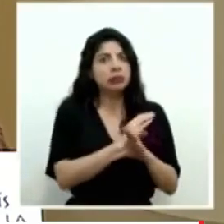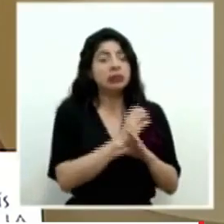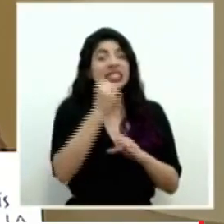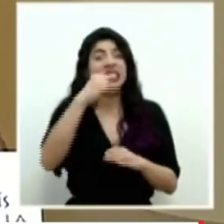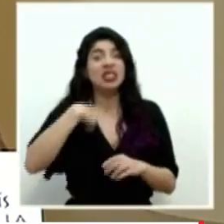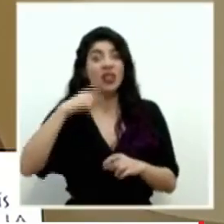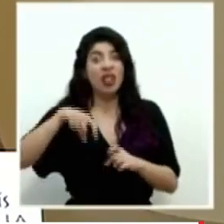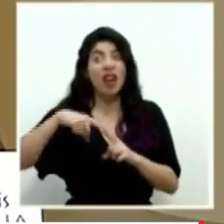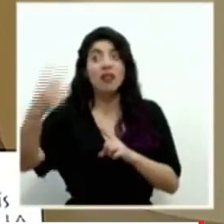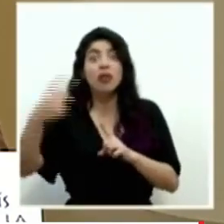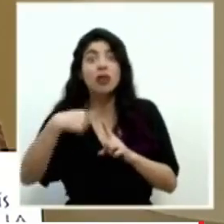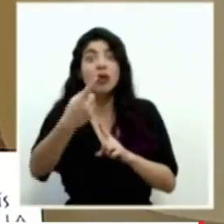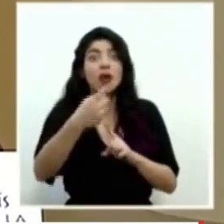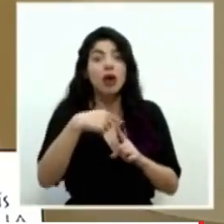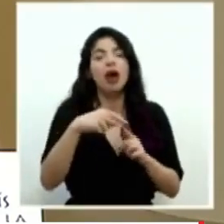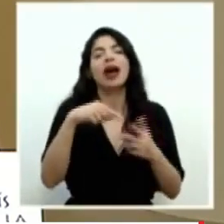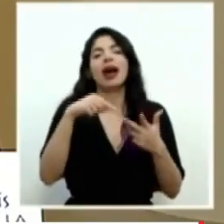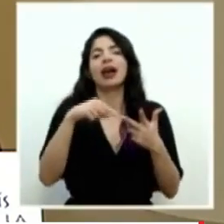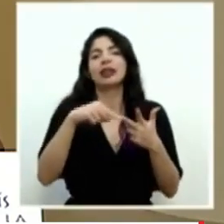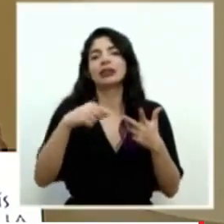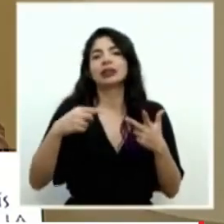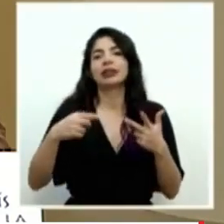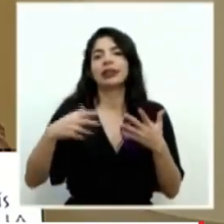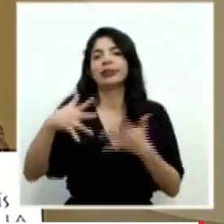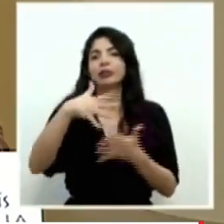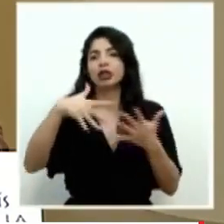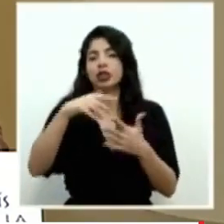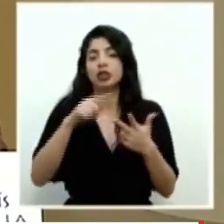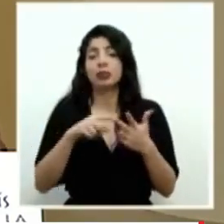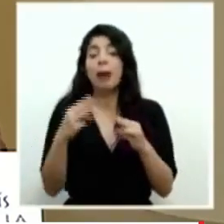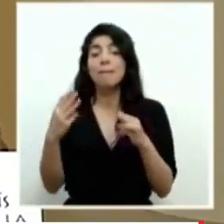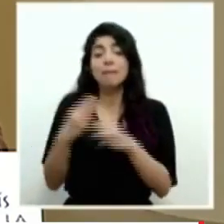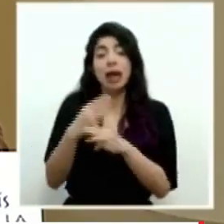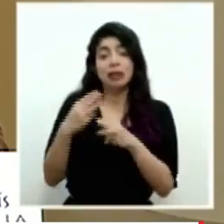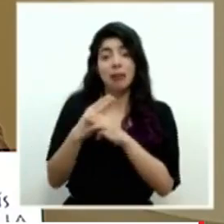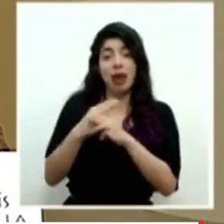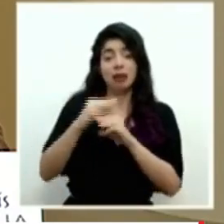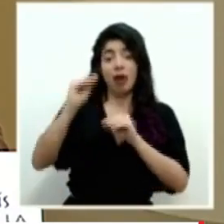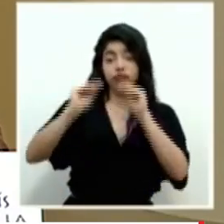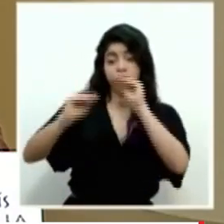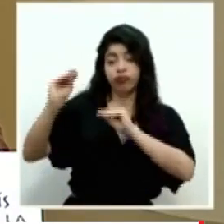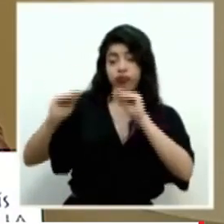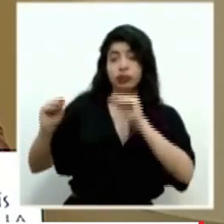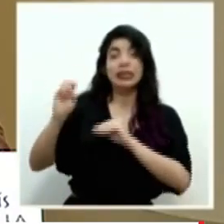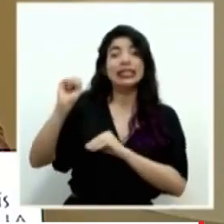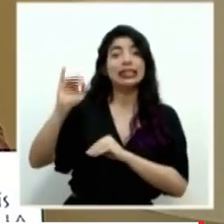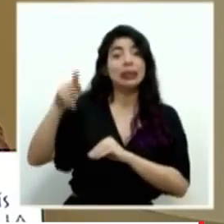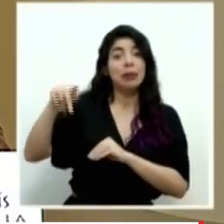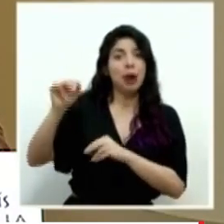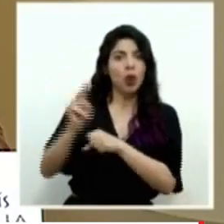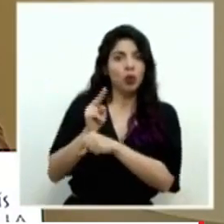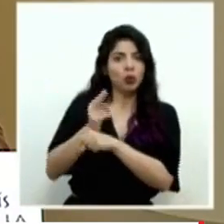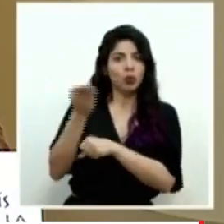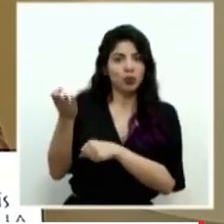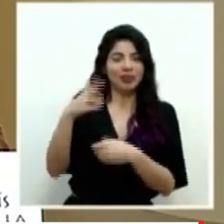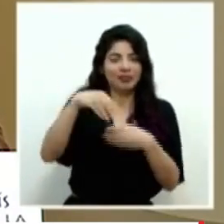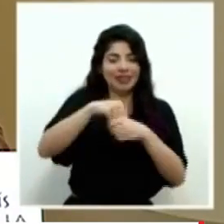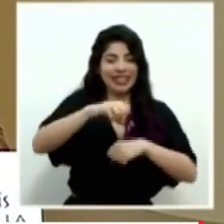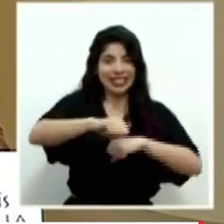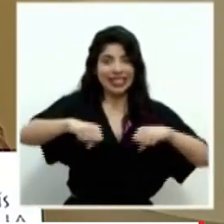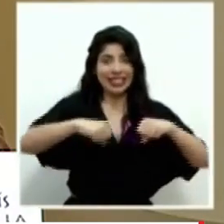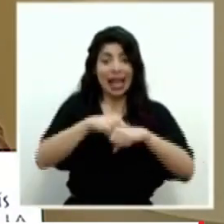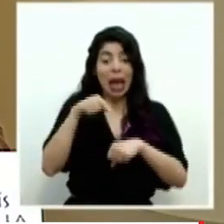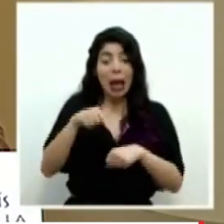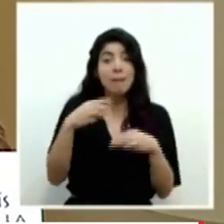estoy moviendo de un lado al otro, eso tiene que ver con exposición. Los modelos matemáticos que está utilizando el SIMPA y que forman parte de la sala de situación